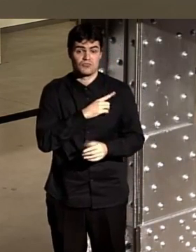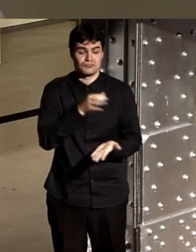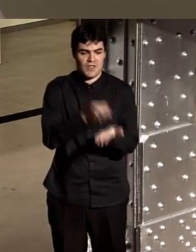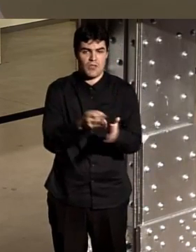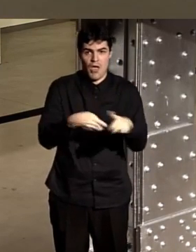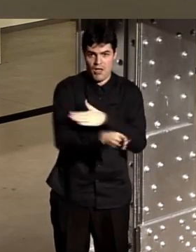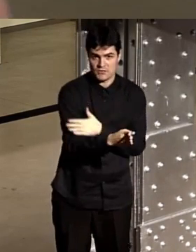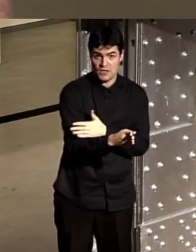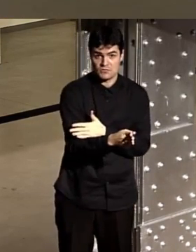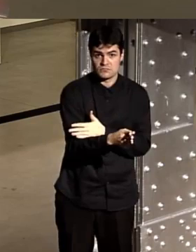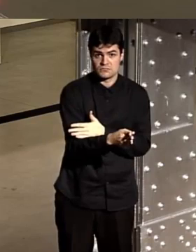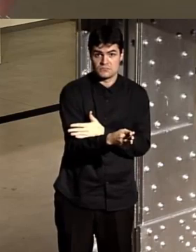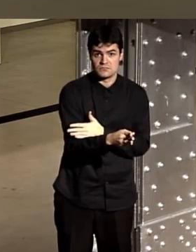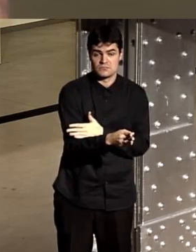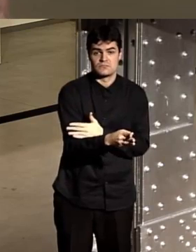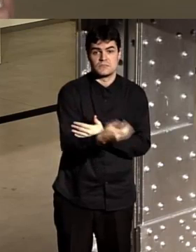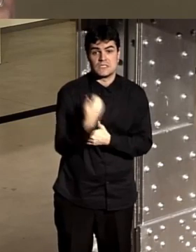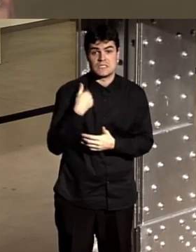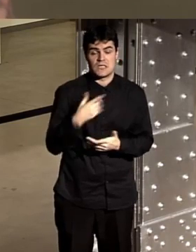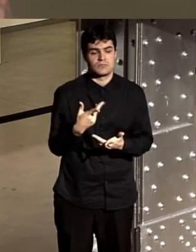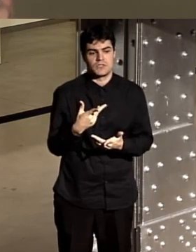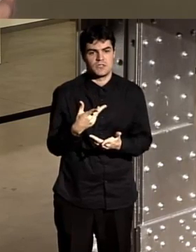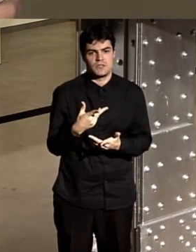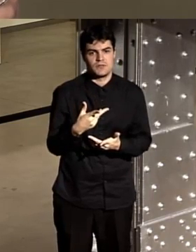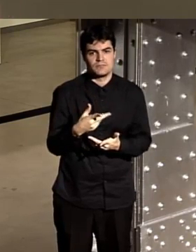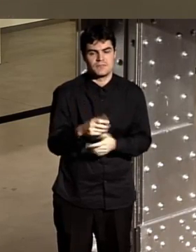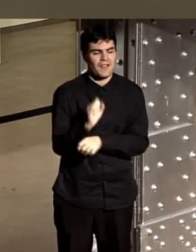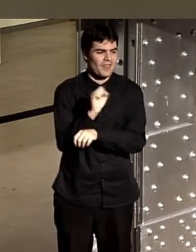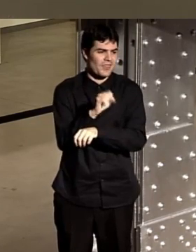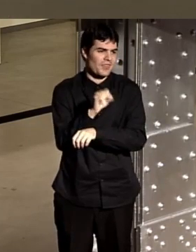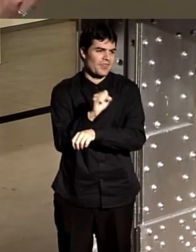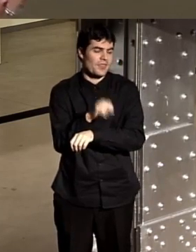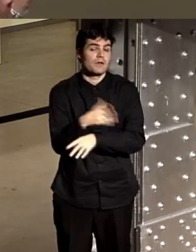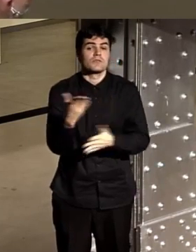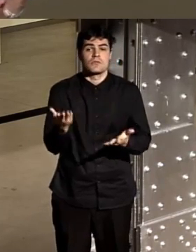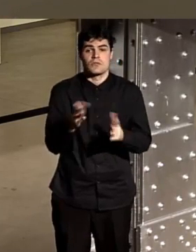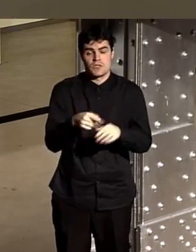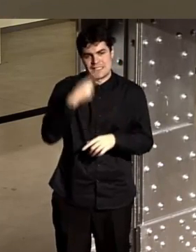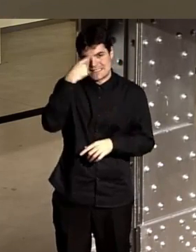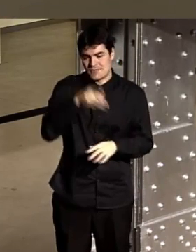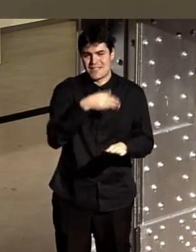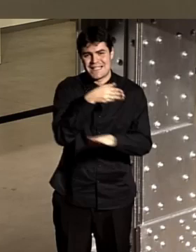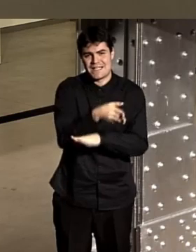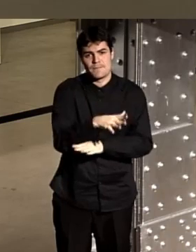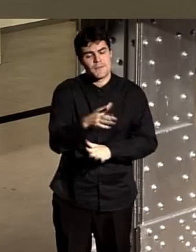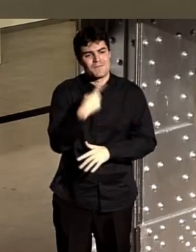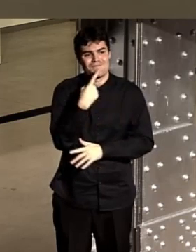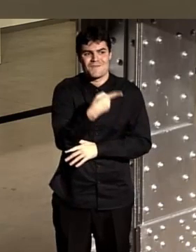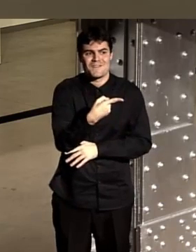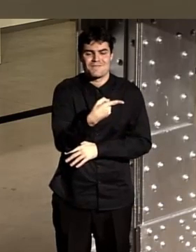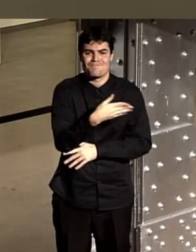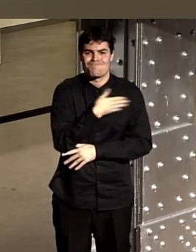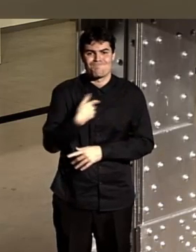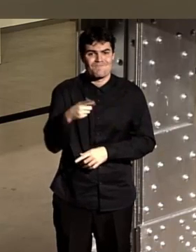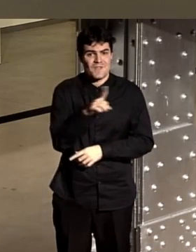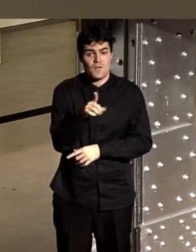no lo escuchamos. Y eso yo sabía que teníamos que ir, pero no quería decir nada porque era la